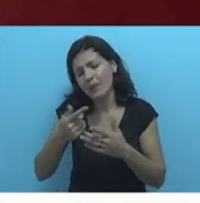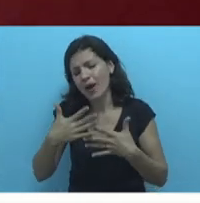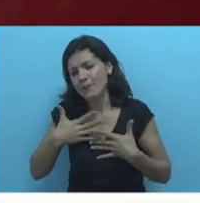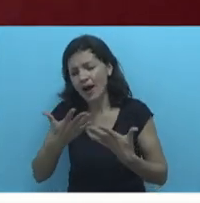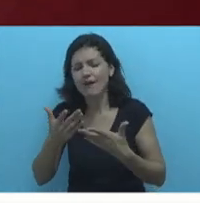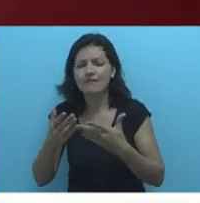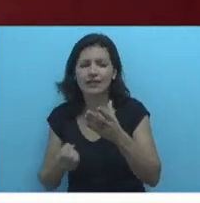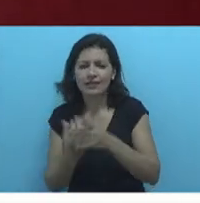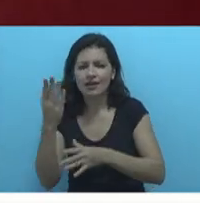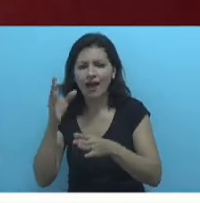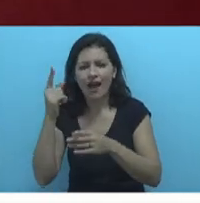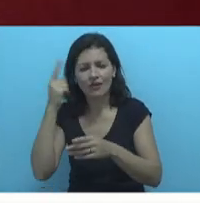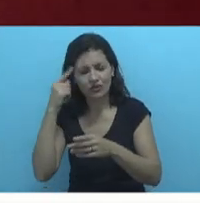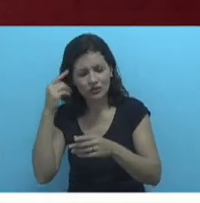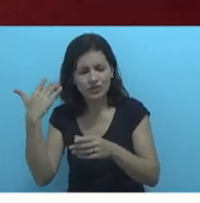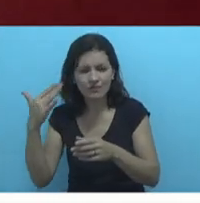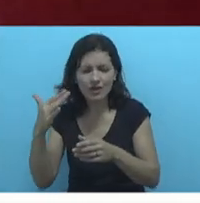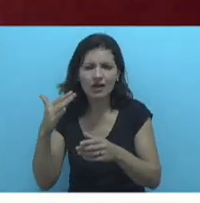creación de conocimiento, ese respeto.